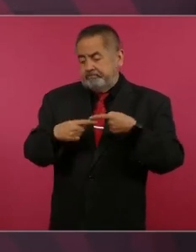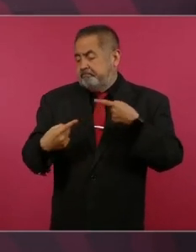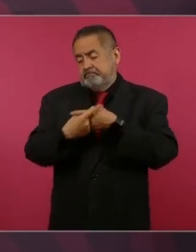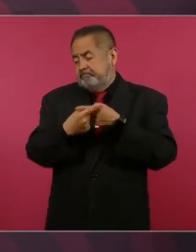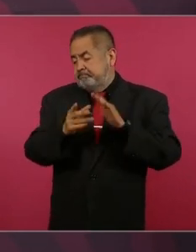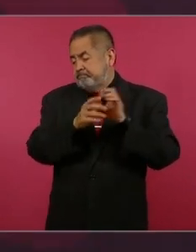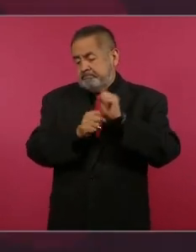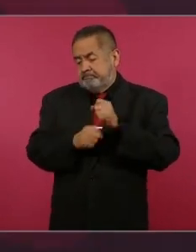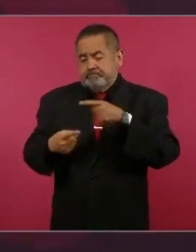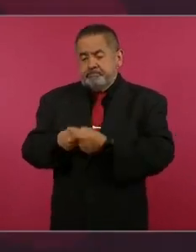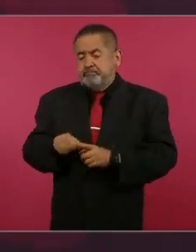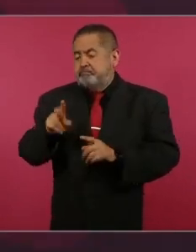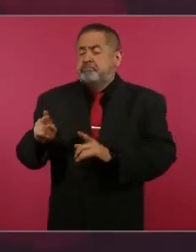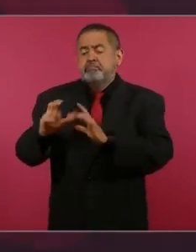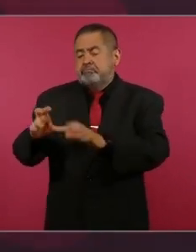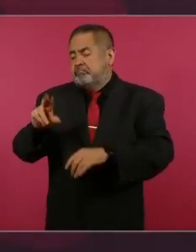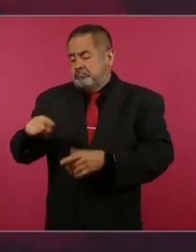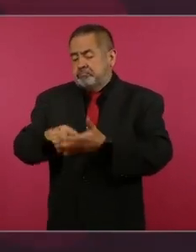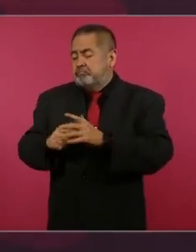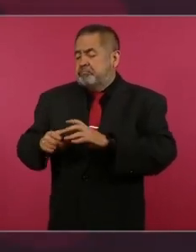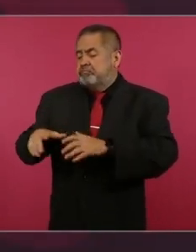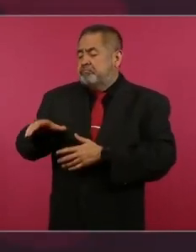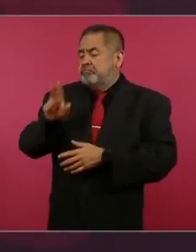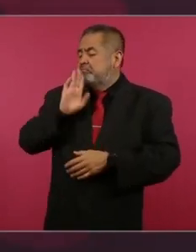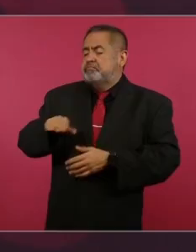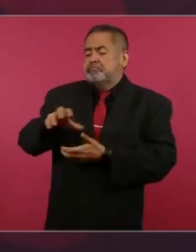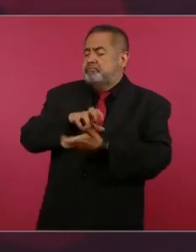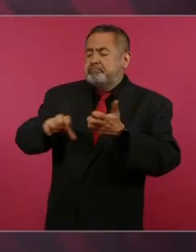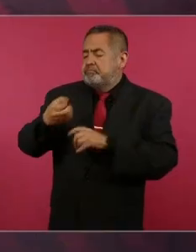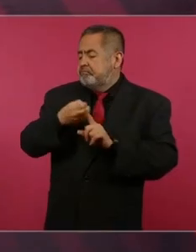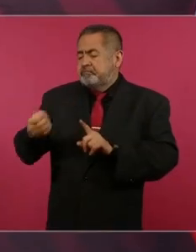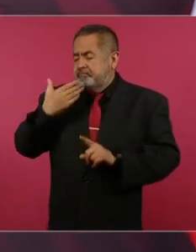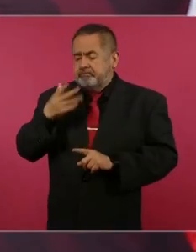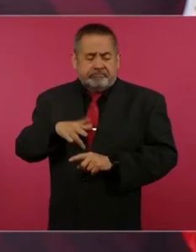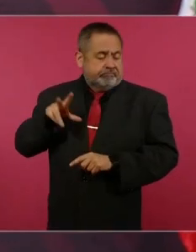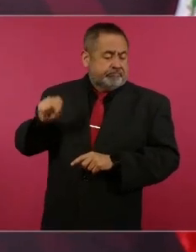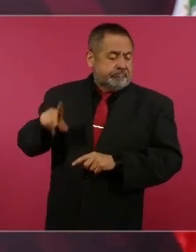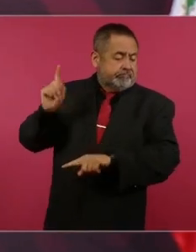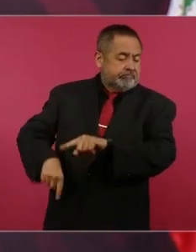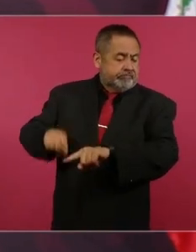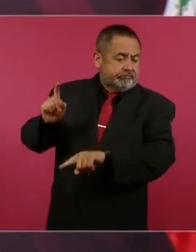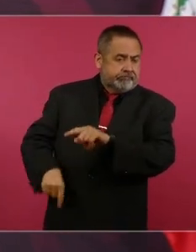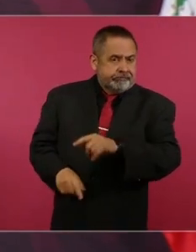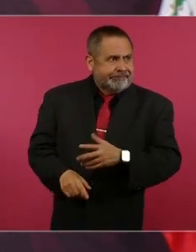No se cuidó el procedimiento en el Poder Legislativo,